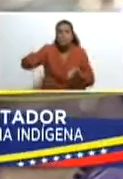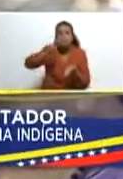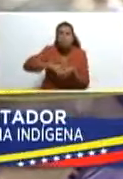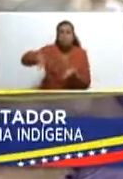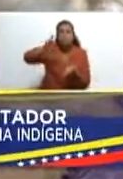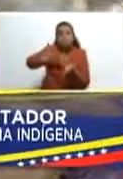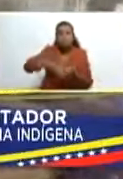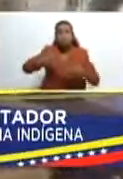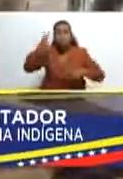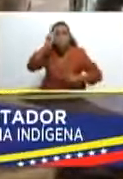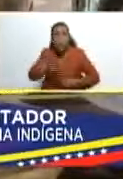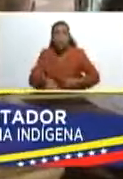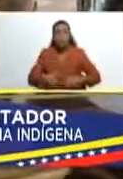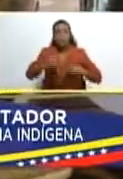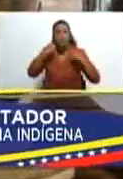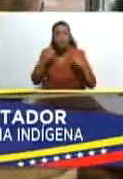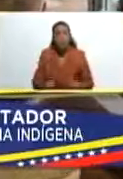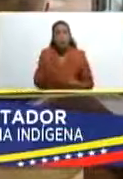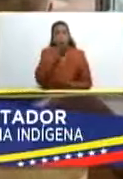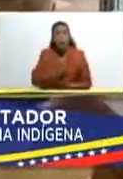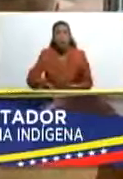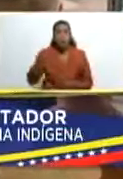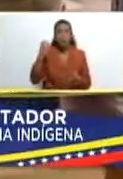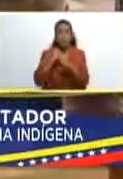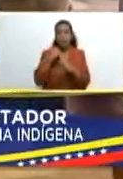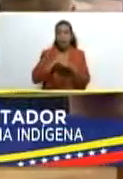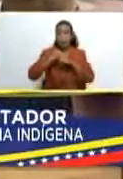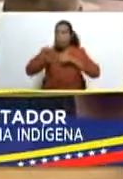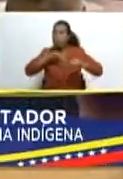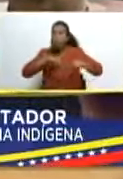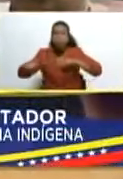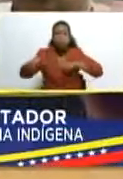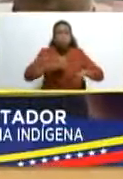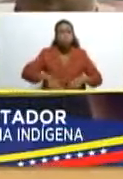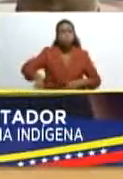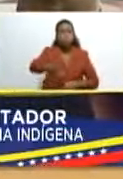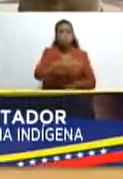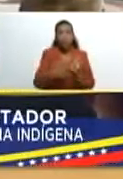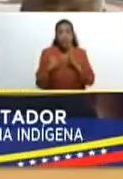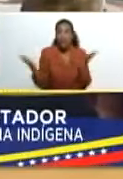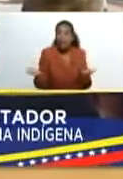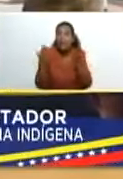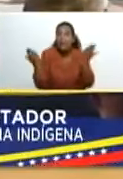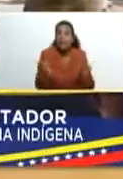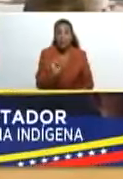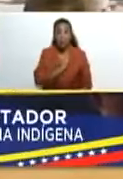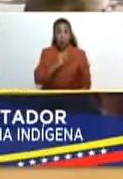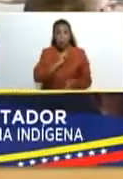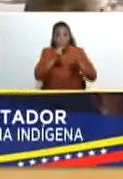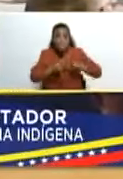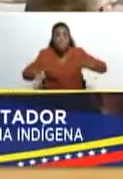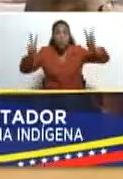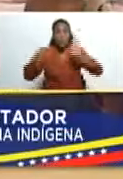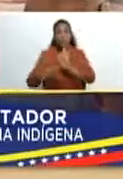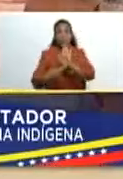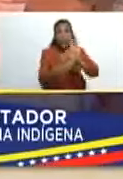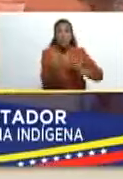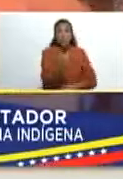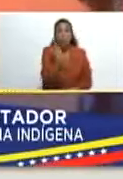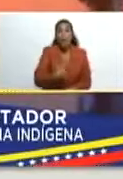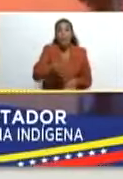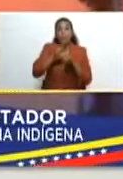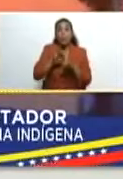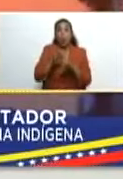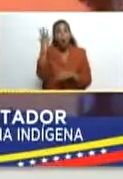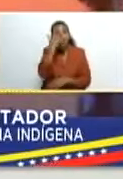días tenemos nosotros que elevar nuestro trabajo para motivar a nuestros pueblos, sobre todo a los